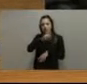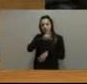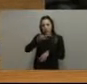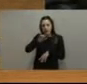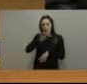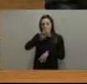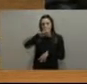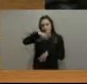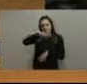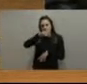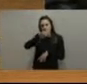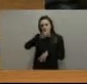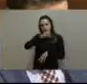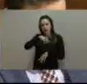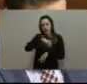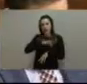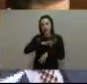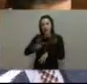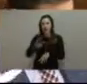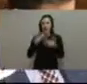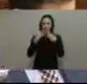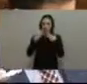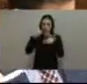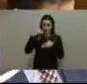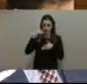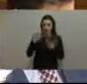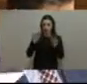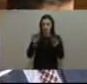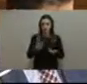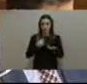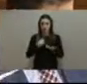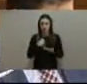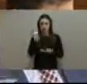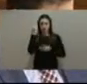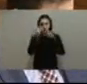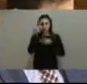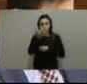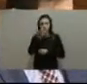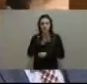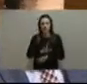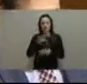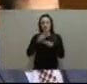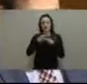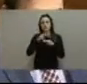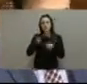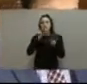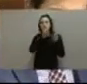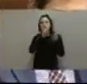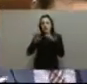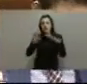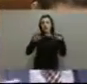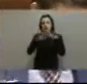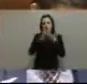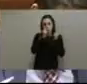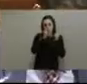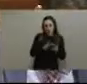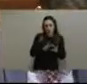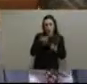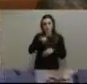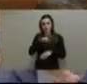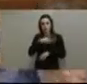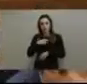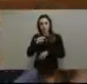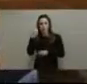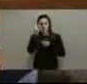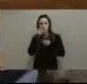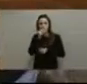Sí, gracias, señor presidente. Sí, a mí me parece bien que las políticas educativas no se marquen en torno a índices, y también me parece bien que hoy